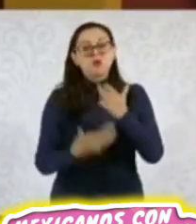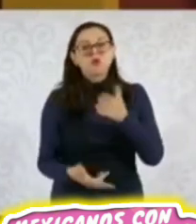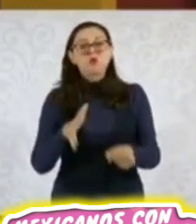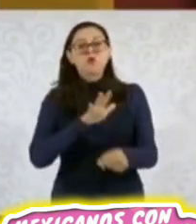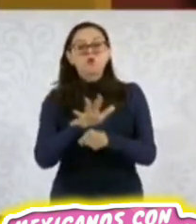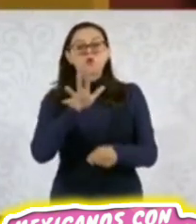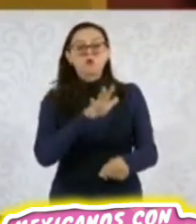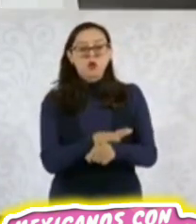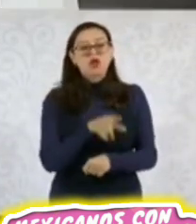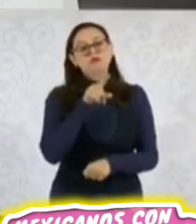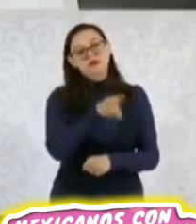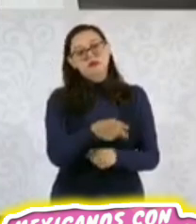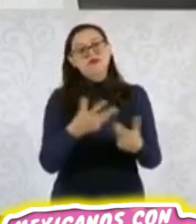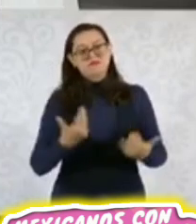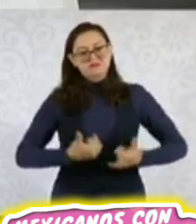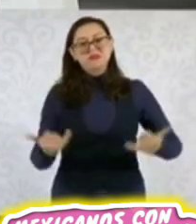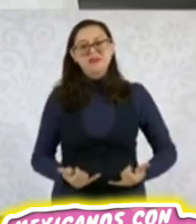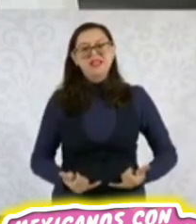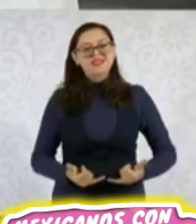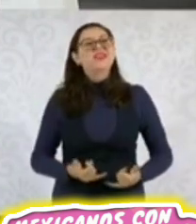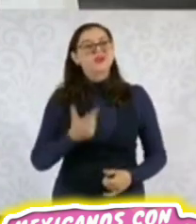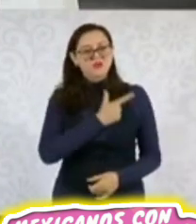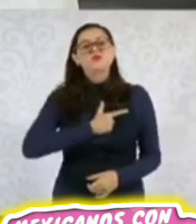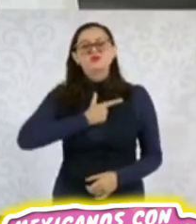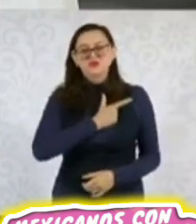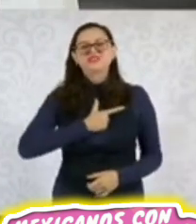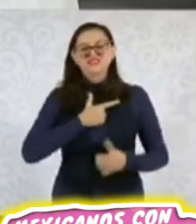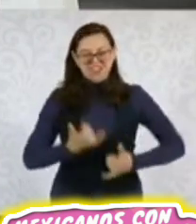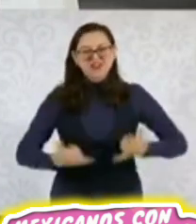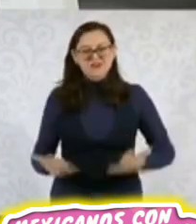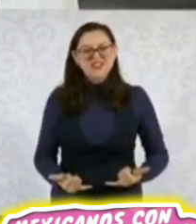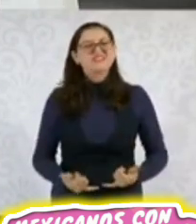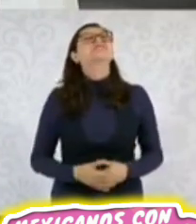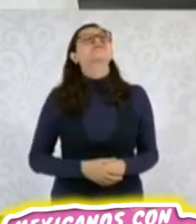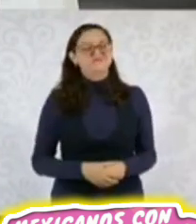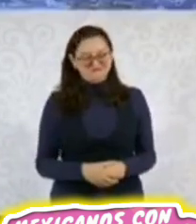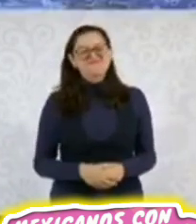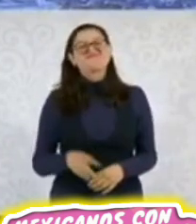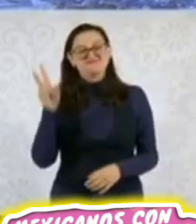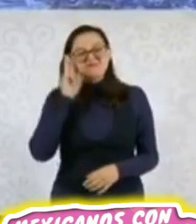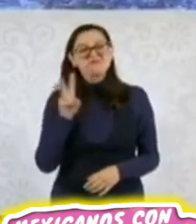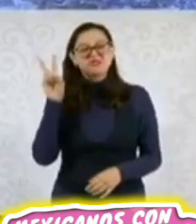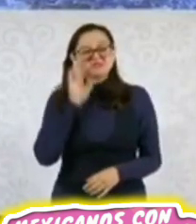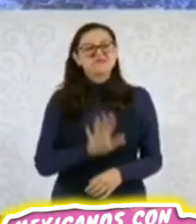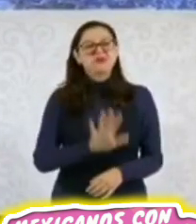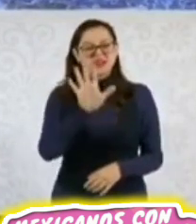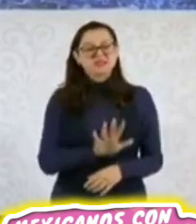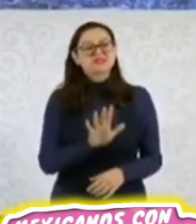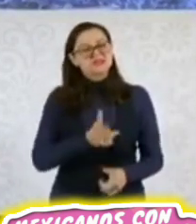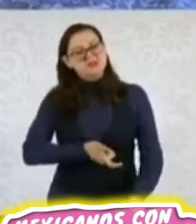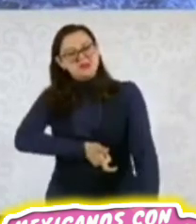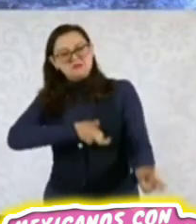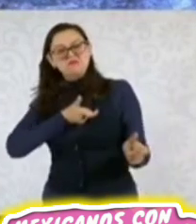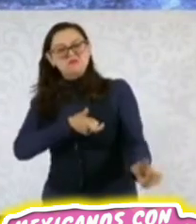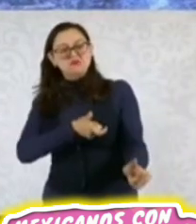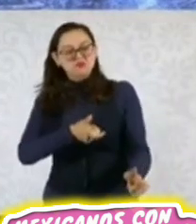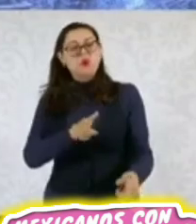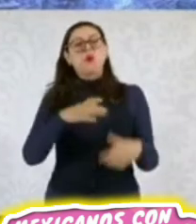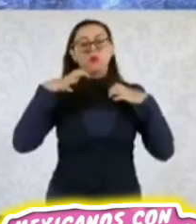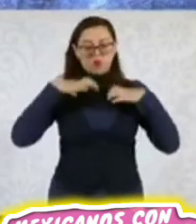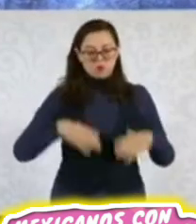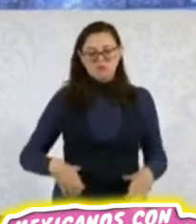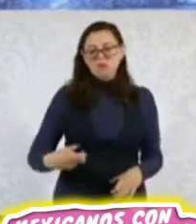la insurgencia. Me encanta, ¿no? Adicta a la insurgencia. Por adicta a la insurgencia fue fusilada y su cuerpo